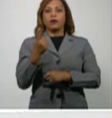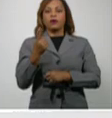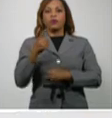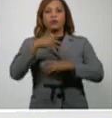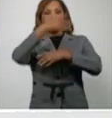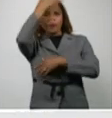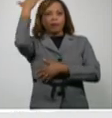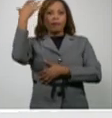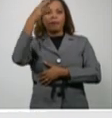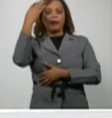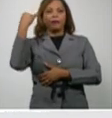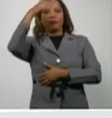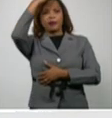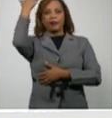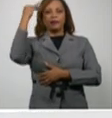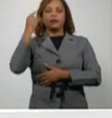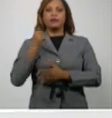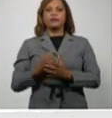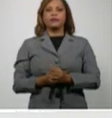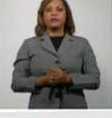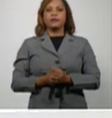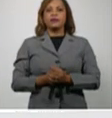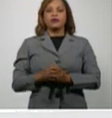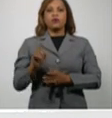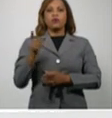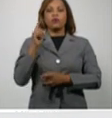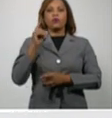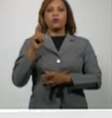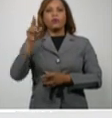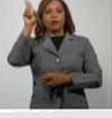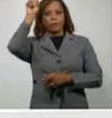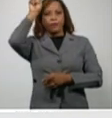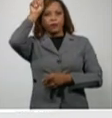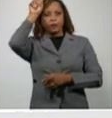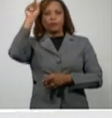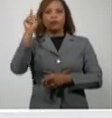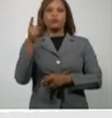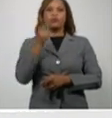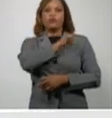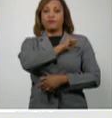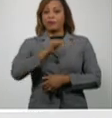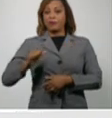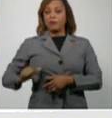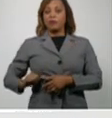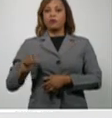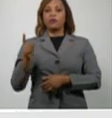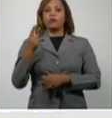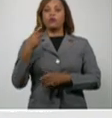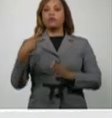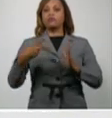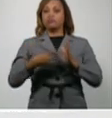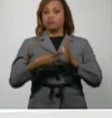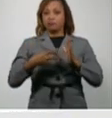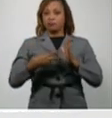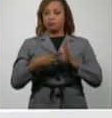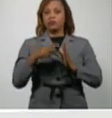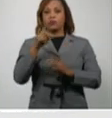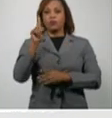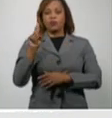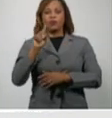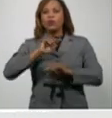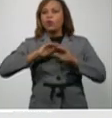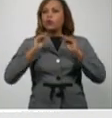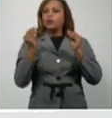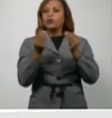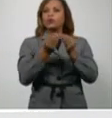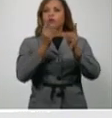que una peruana, un salvadoreño y una siria, todos contactos de casos